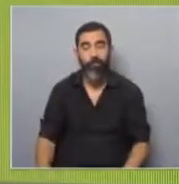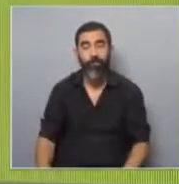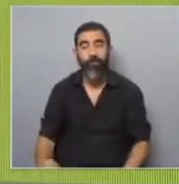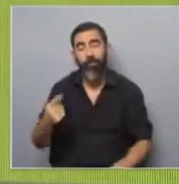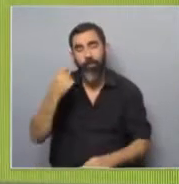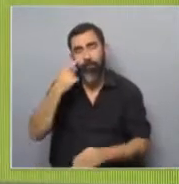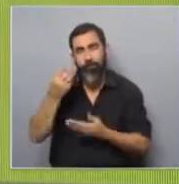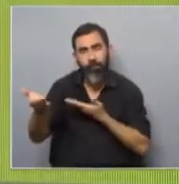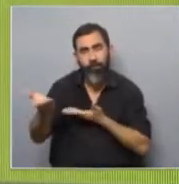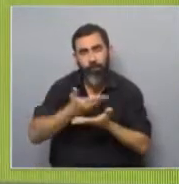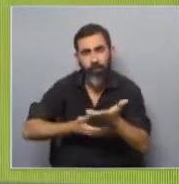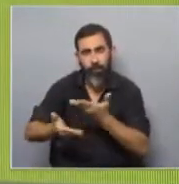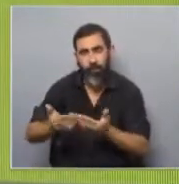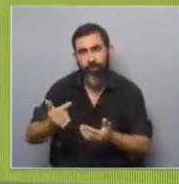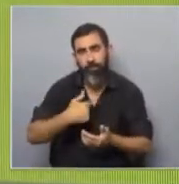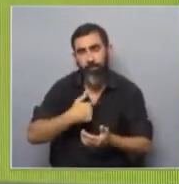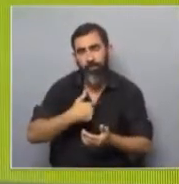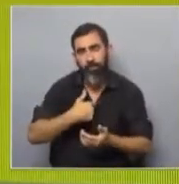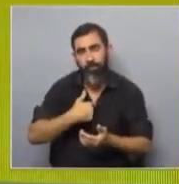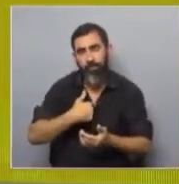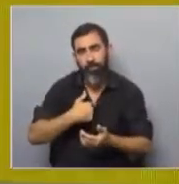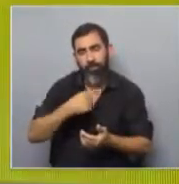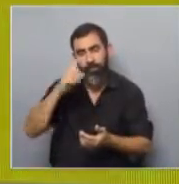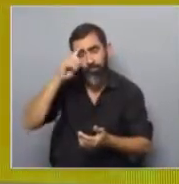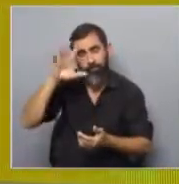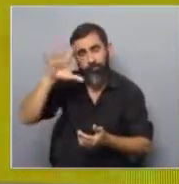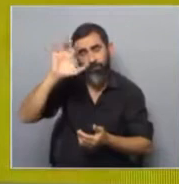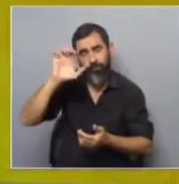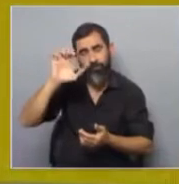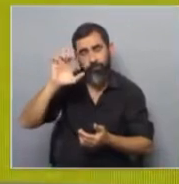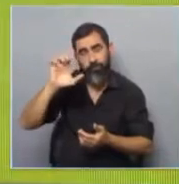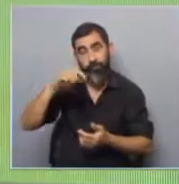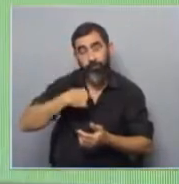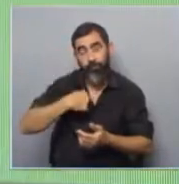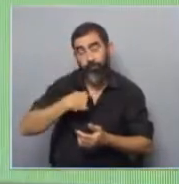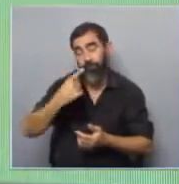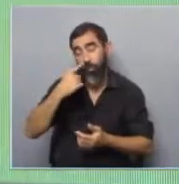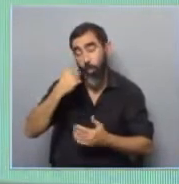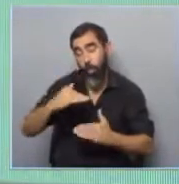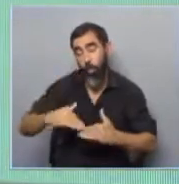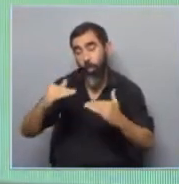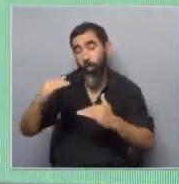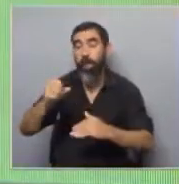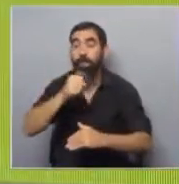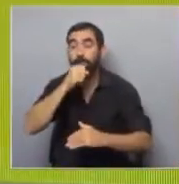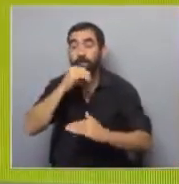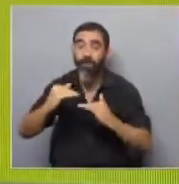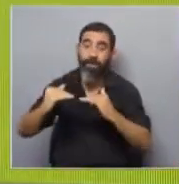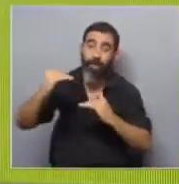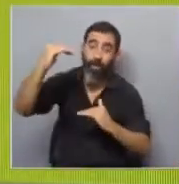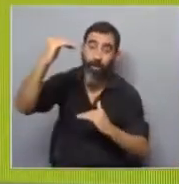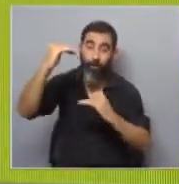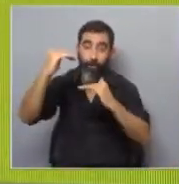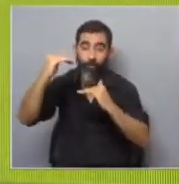conviví. Yo utilizo una imagen. Yo me hice hombre y él se hizo viejo.